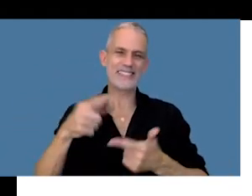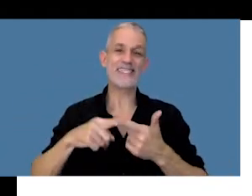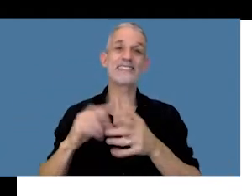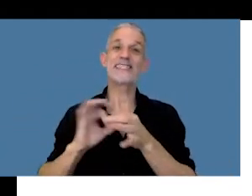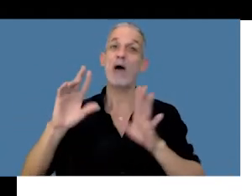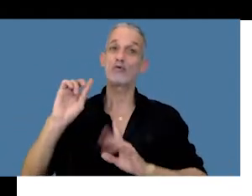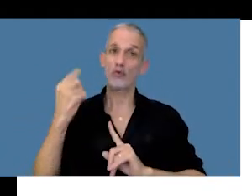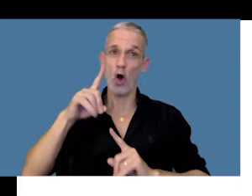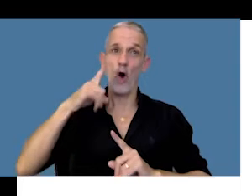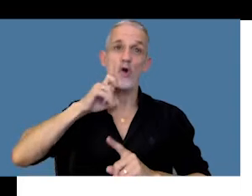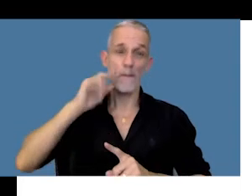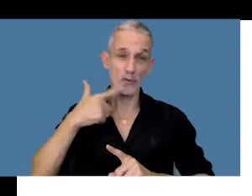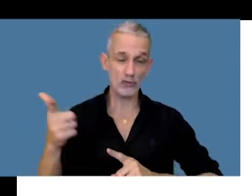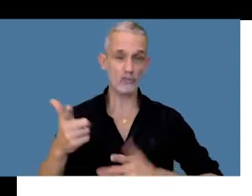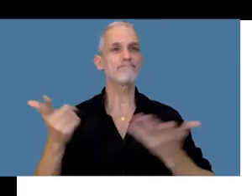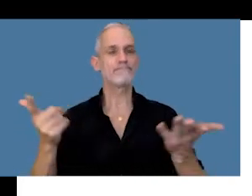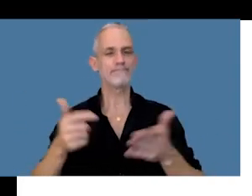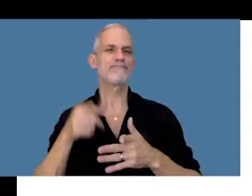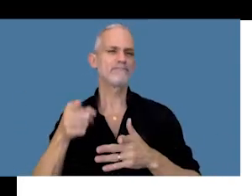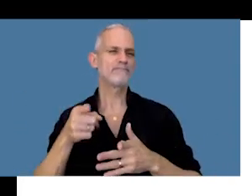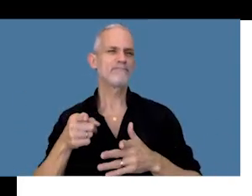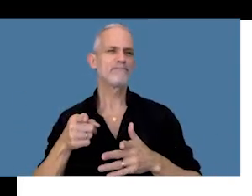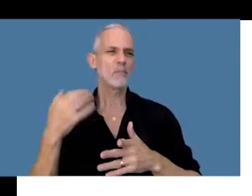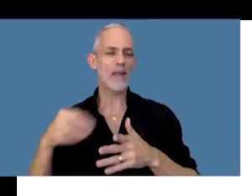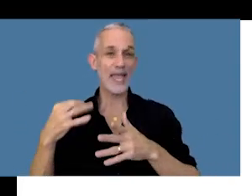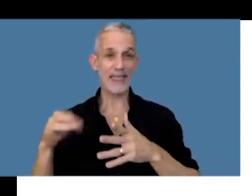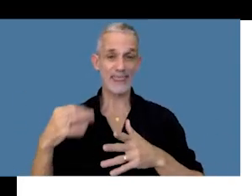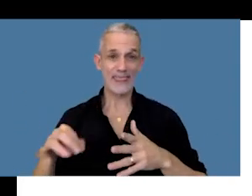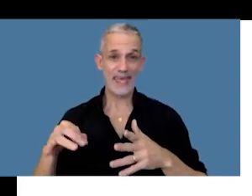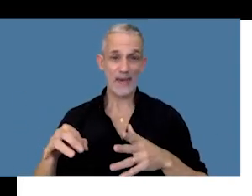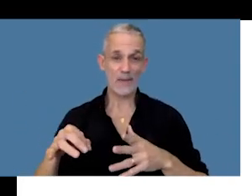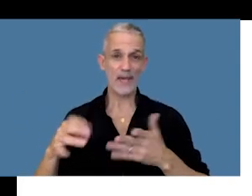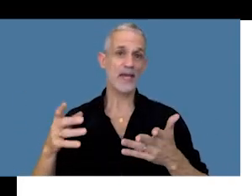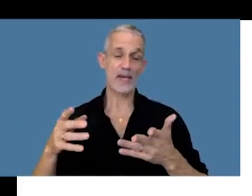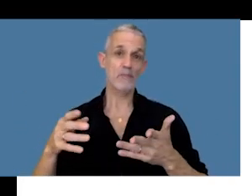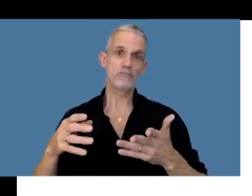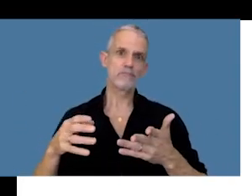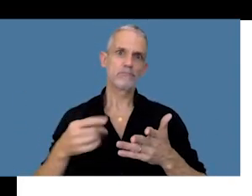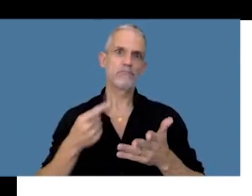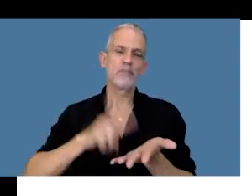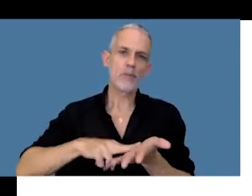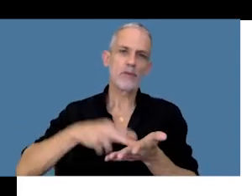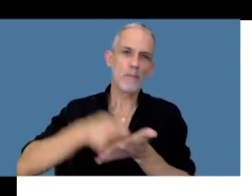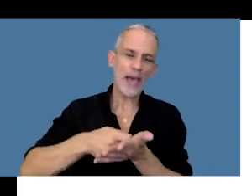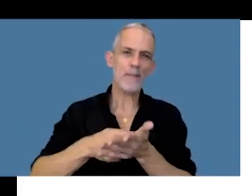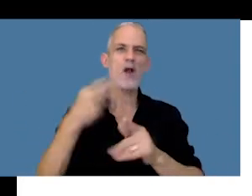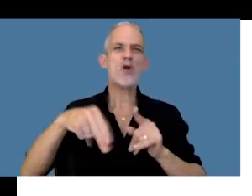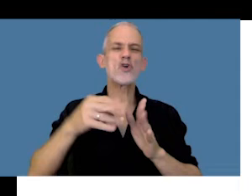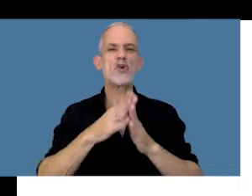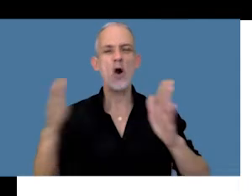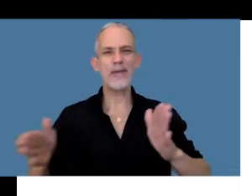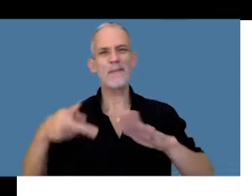autónomos. En ese caso, obviamente, bueno, el IVA lo voy a tributar a partir de noviembre,